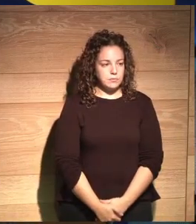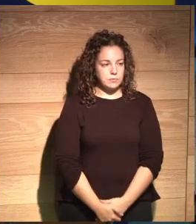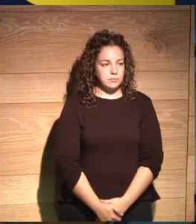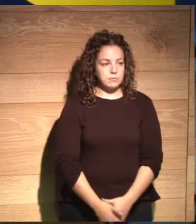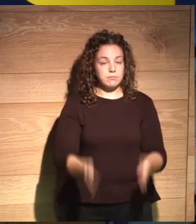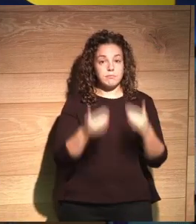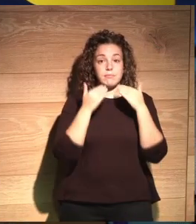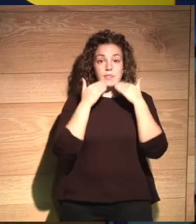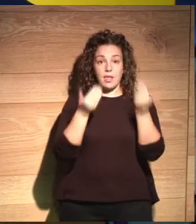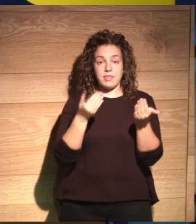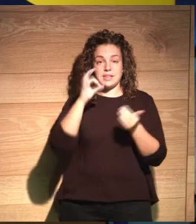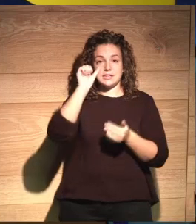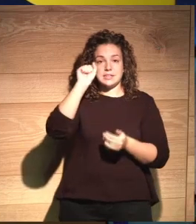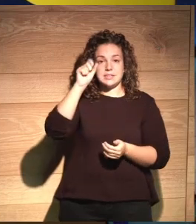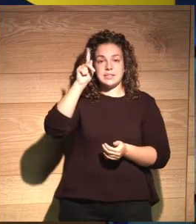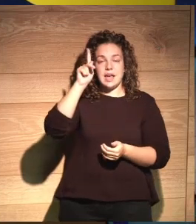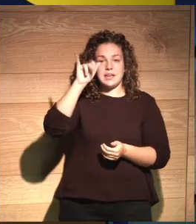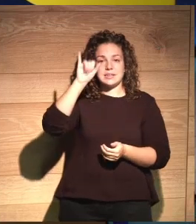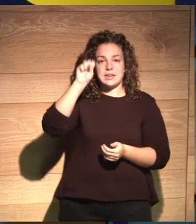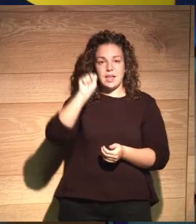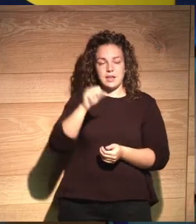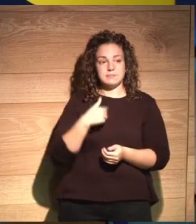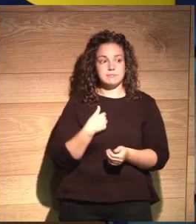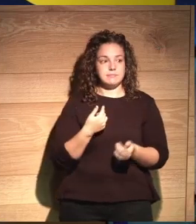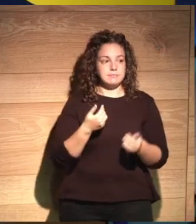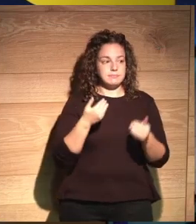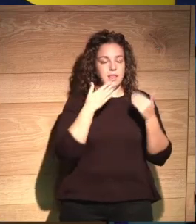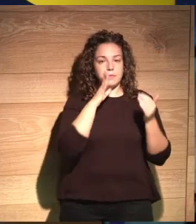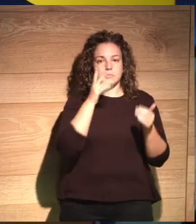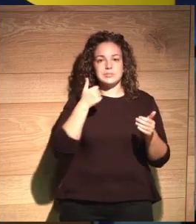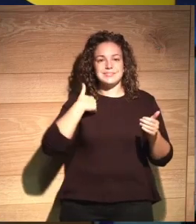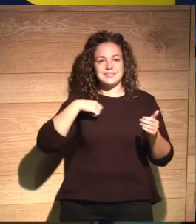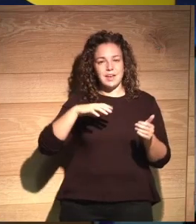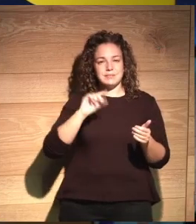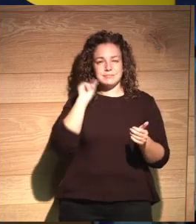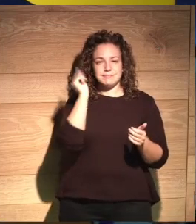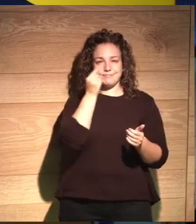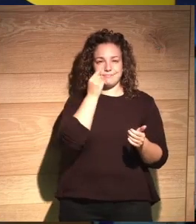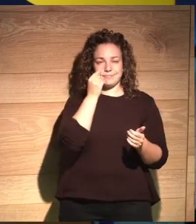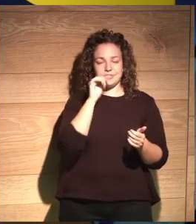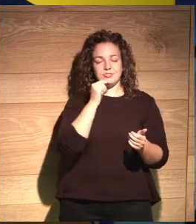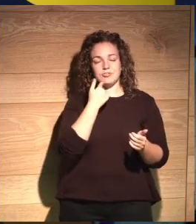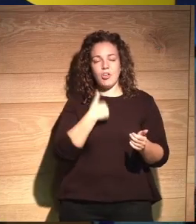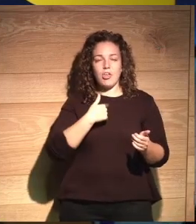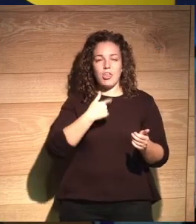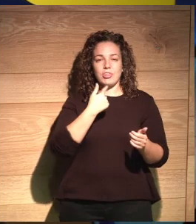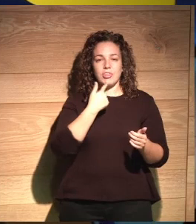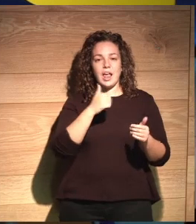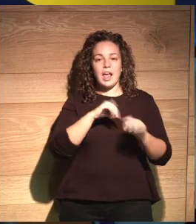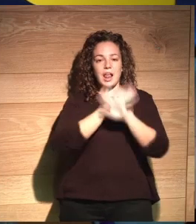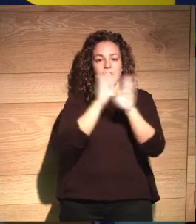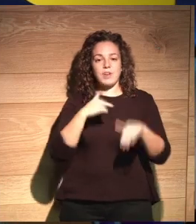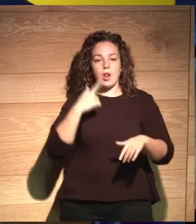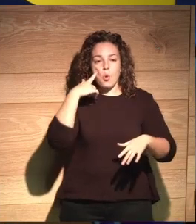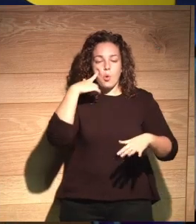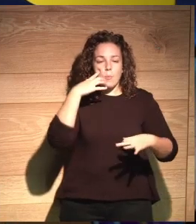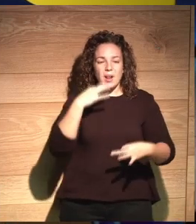gracias a es que bueno no nos ha dejado alertado sobre él yo diría que al final es la deshumanización